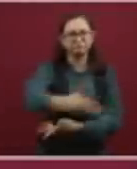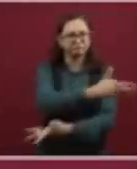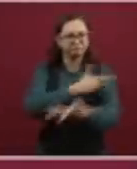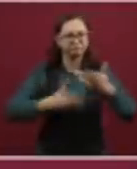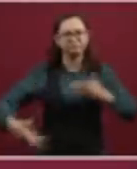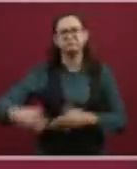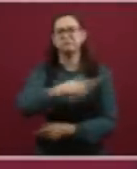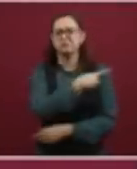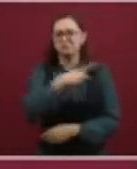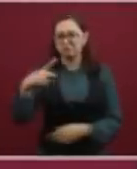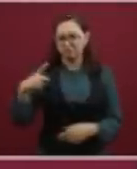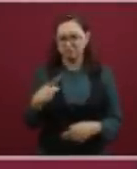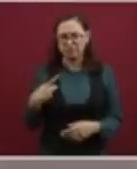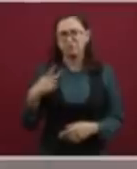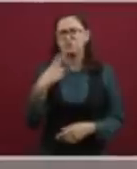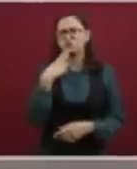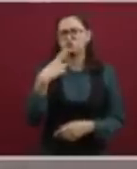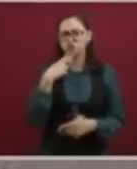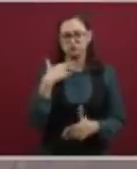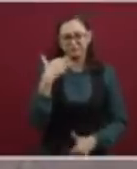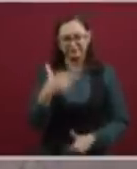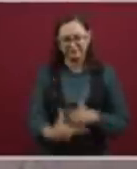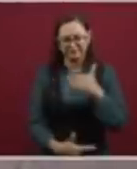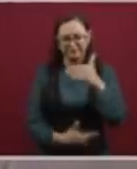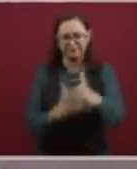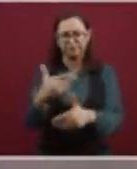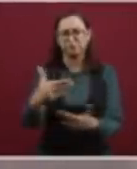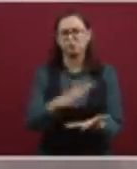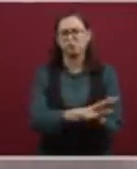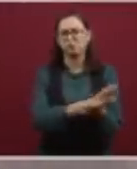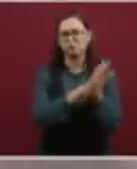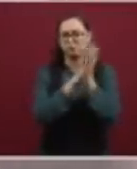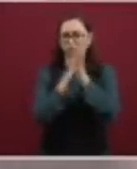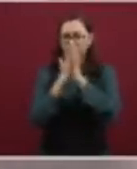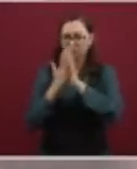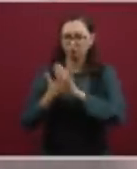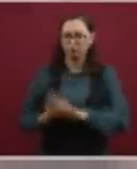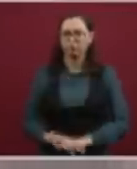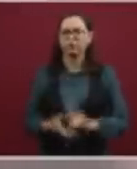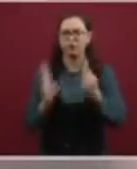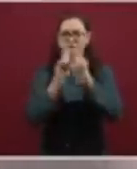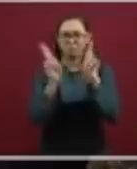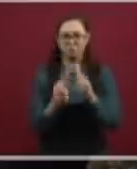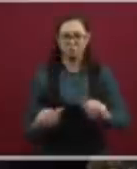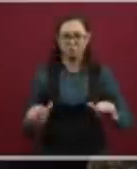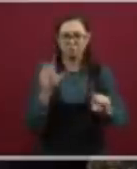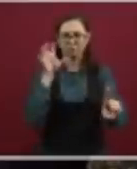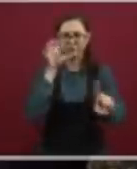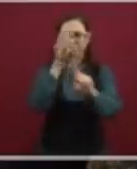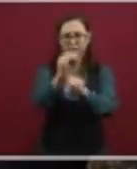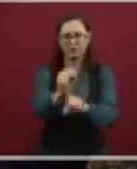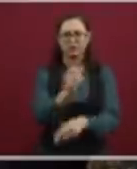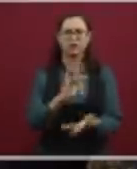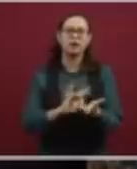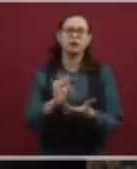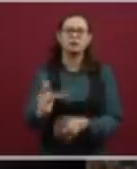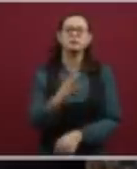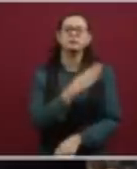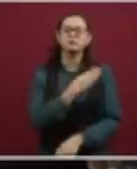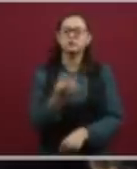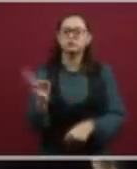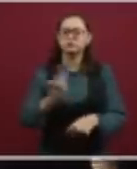servirnos para avanzar en esta transformación y en alcanzar la paz. Gracias y buenos días, presidente.